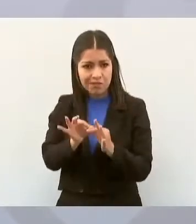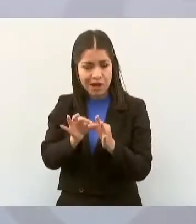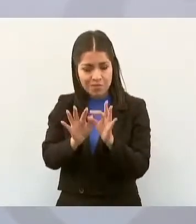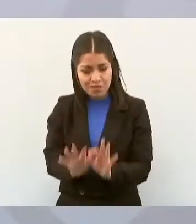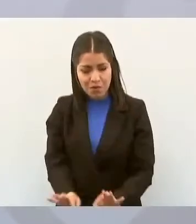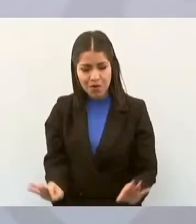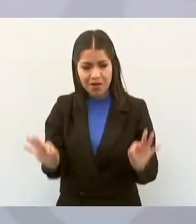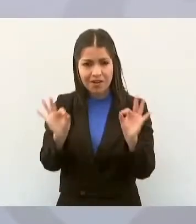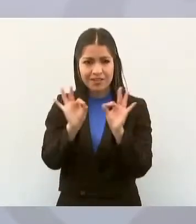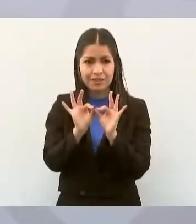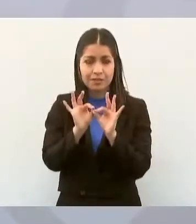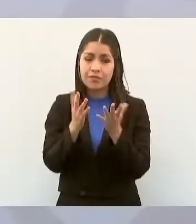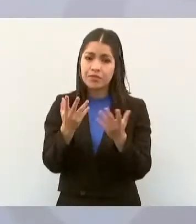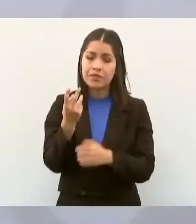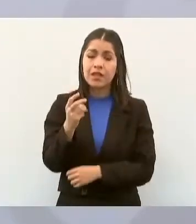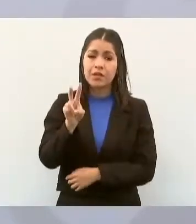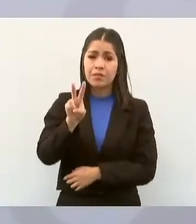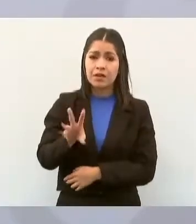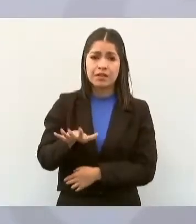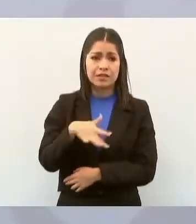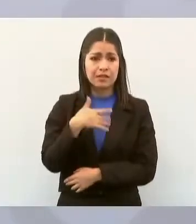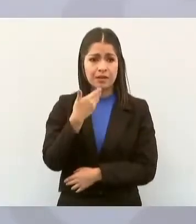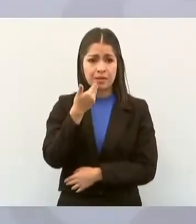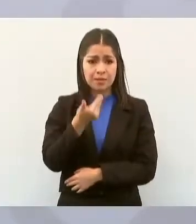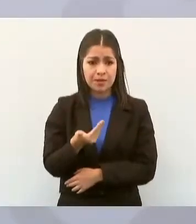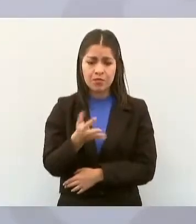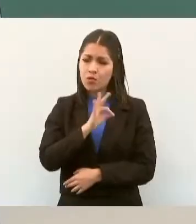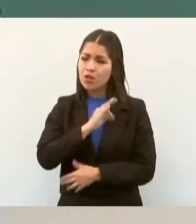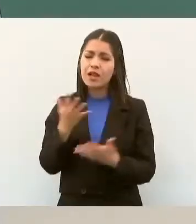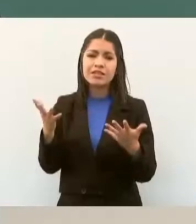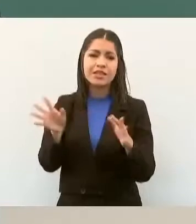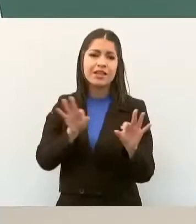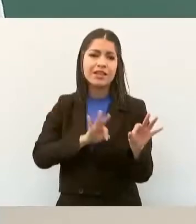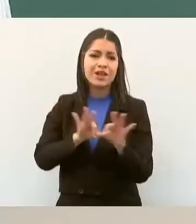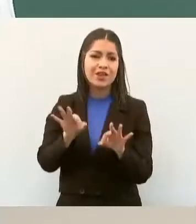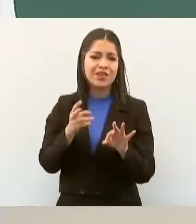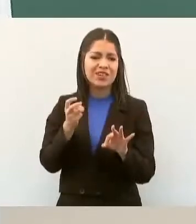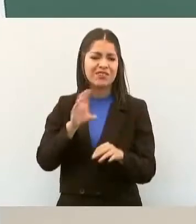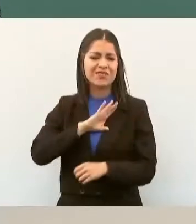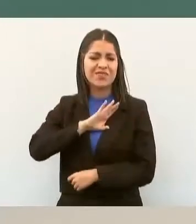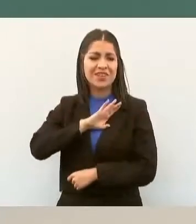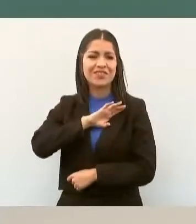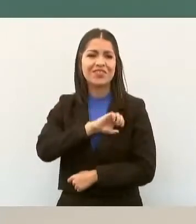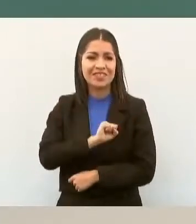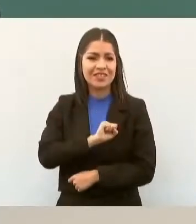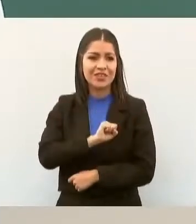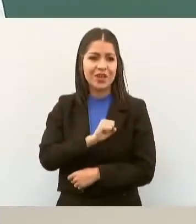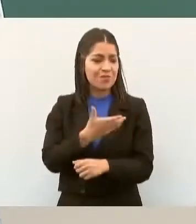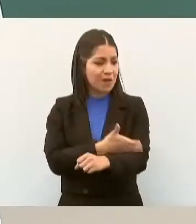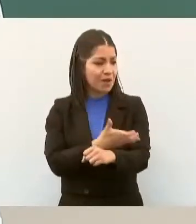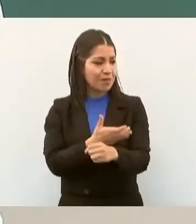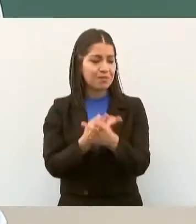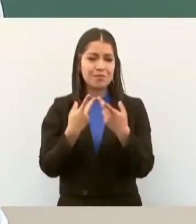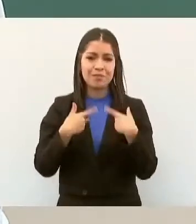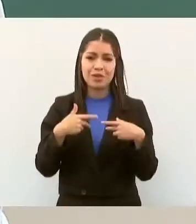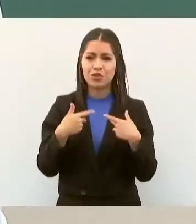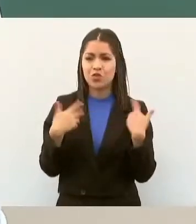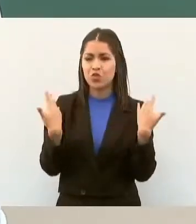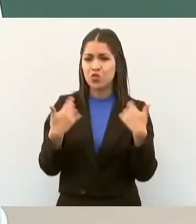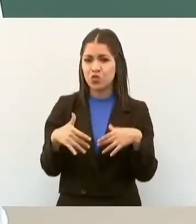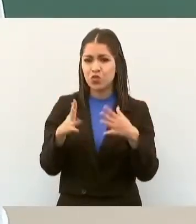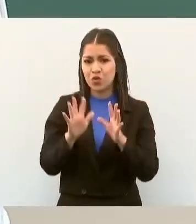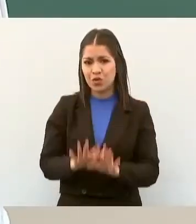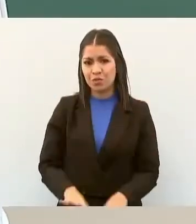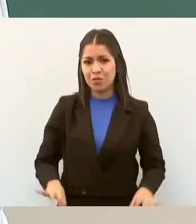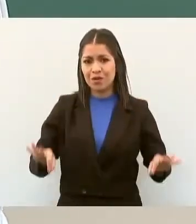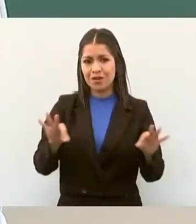Es una bendición vivir y realizar lo que me gusta, rodeada de gente extraordinaria a la que tengo